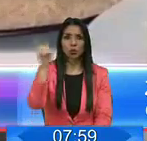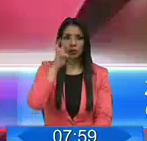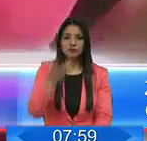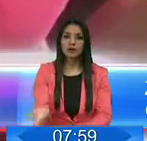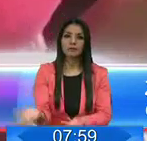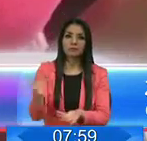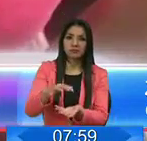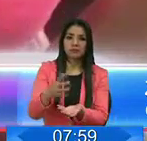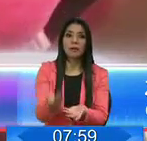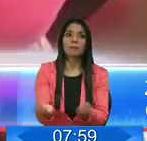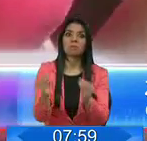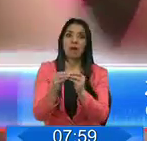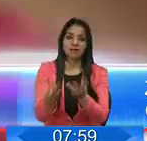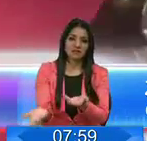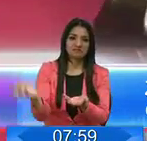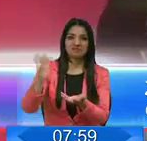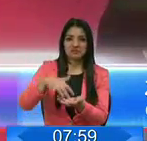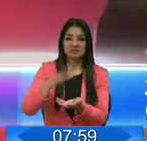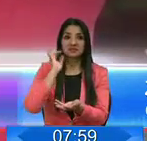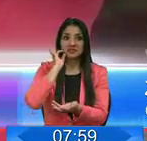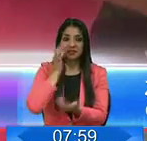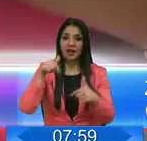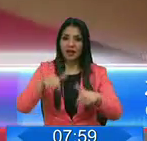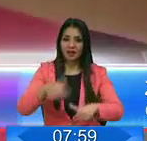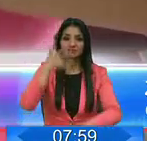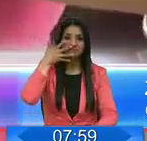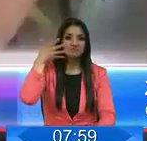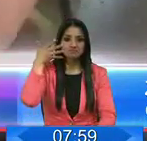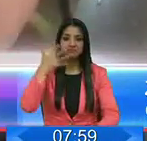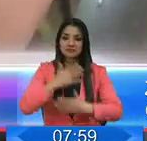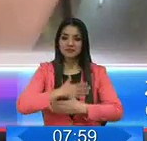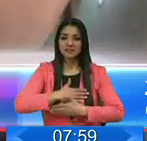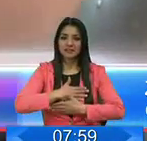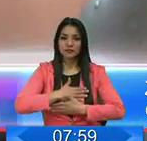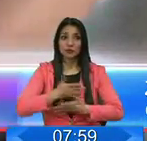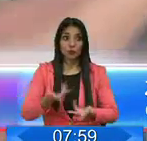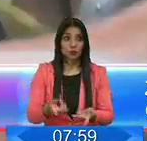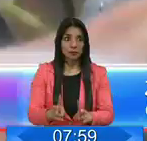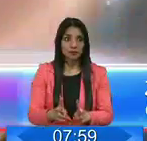porción. Aquí en Amazonía también se puede disfrutar de un buen